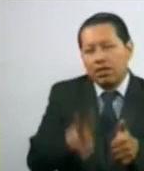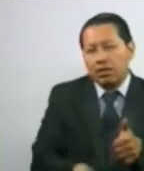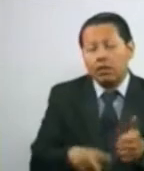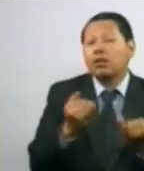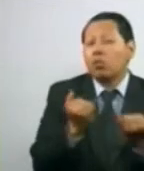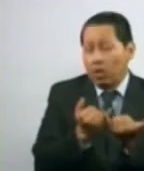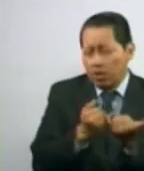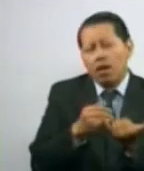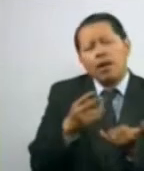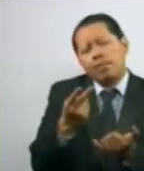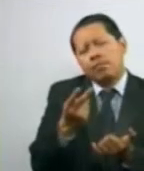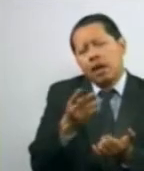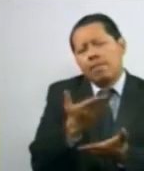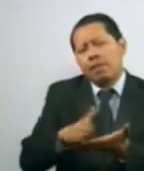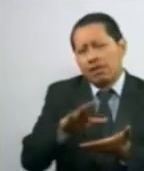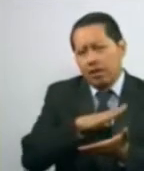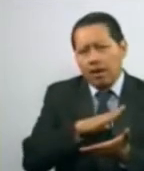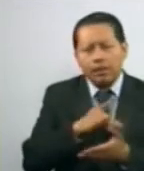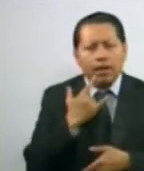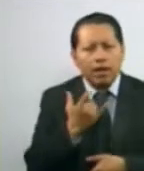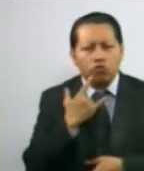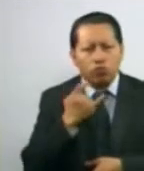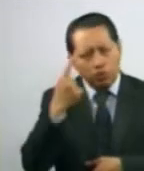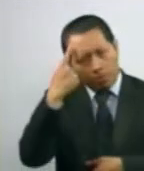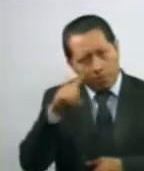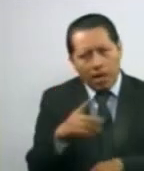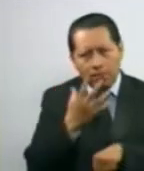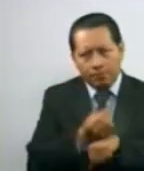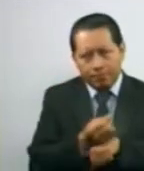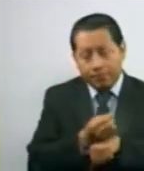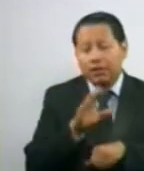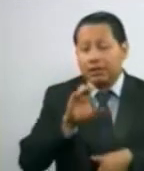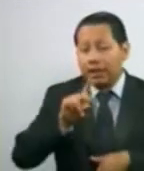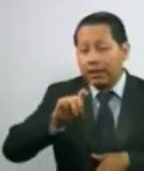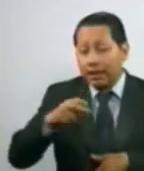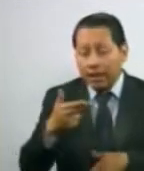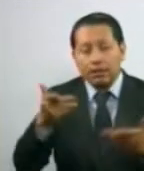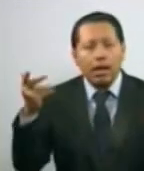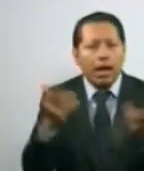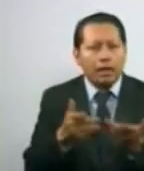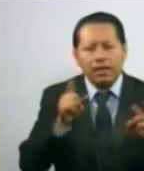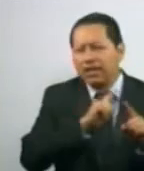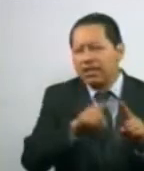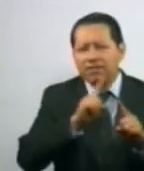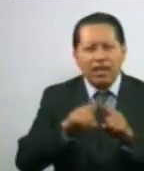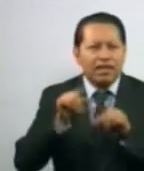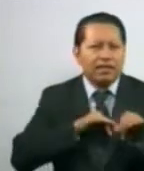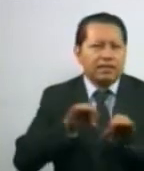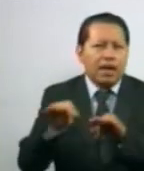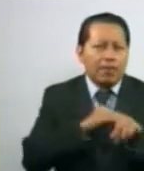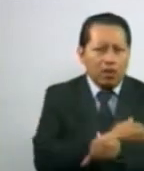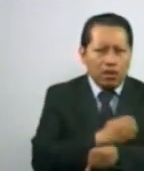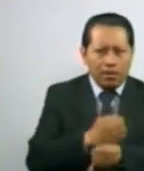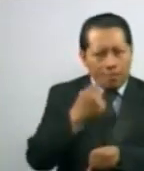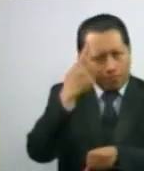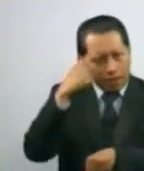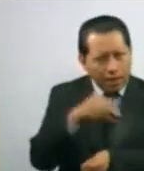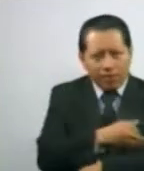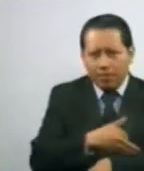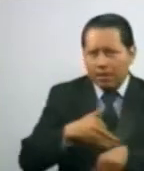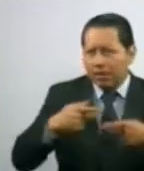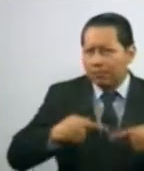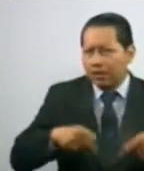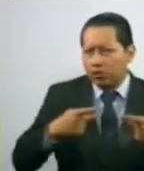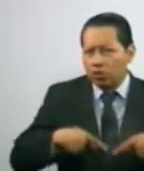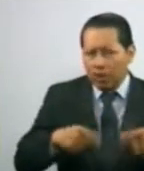habla de importantes esfuerzos para superarla. La CNDH ha realizado múltiples labores de acompañamiento a las y los familiares de